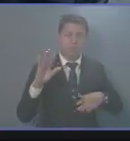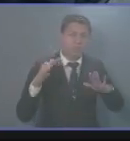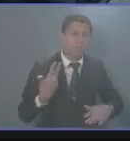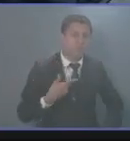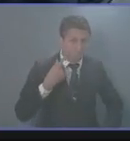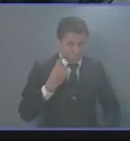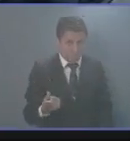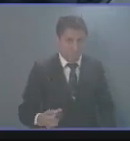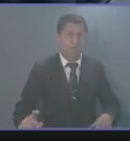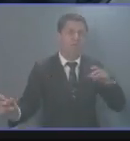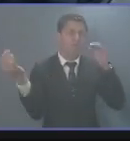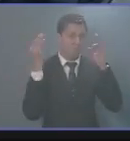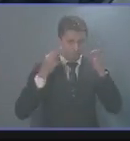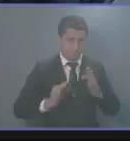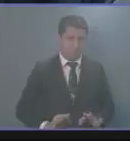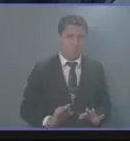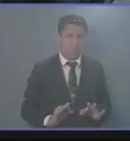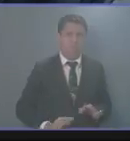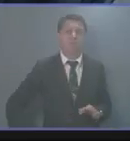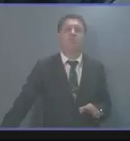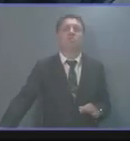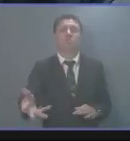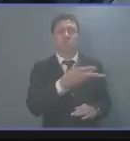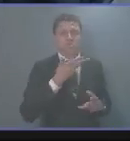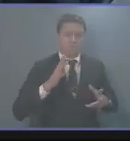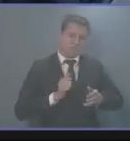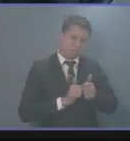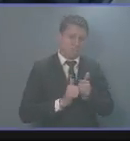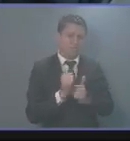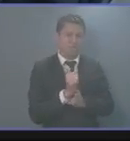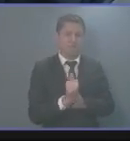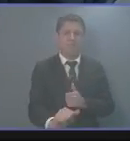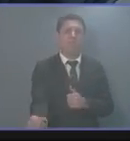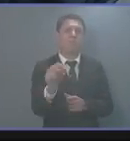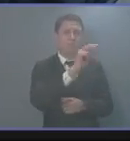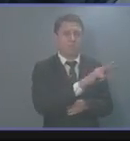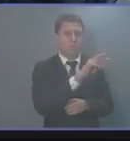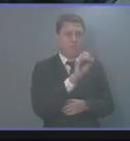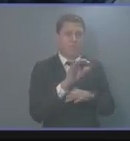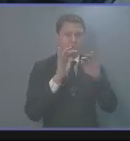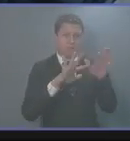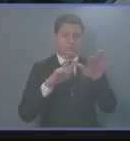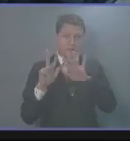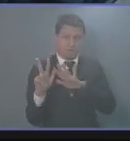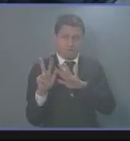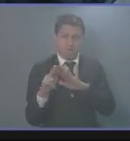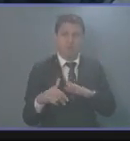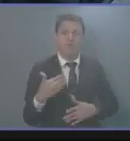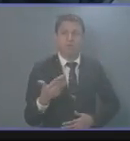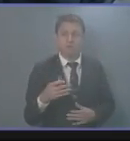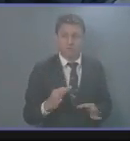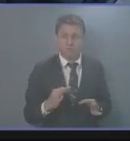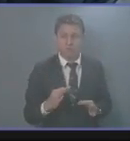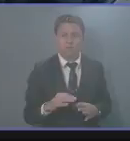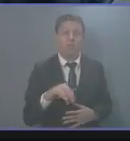la inflación, de igual manera, pasamos del 2018, del 2017 de